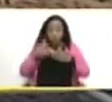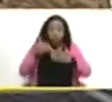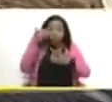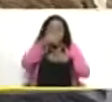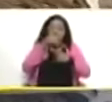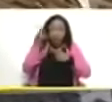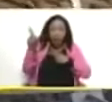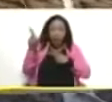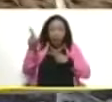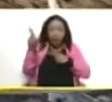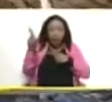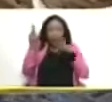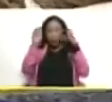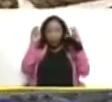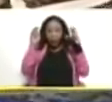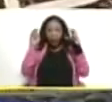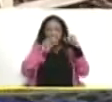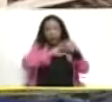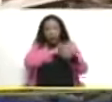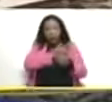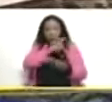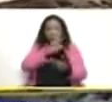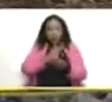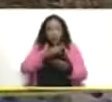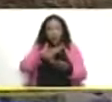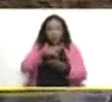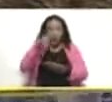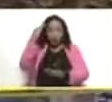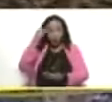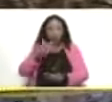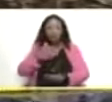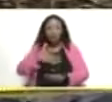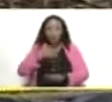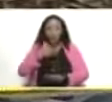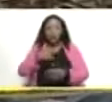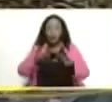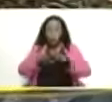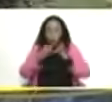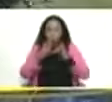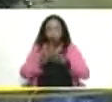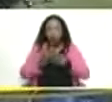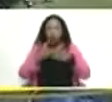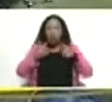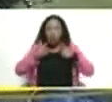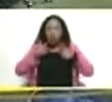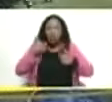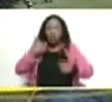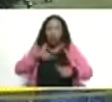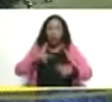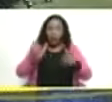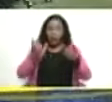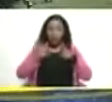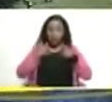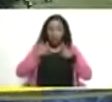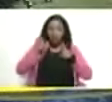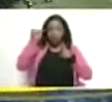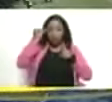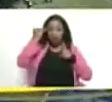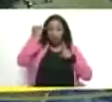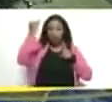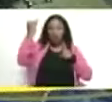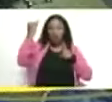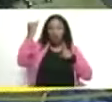Monroe, nuestra Fuerza Armada, nuestras fuerzas militares le pueden decir al mundo, tenemos doctrina, y es la doctrina de